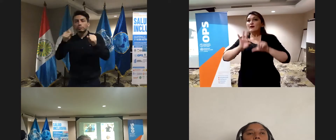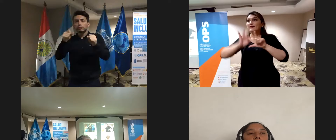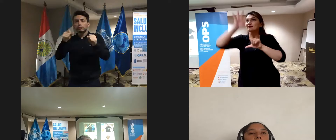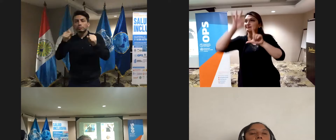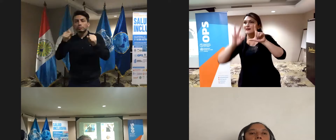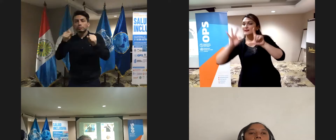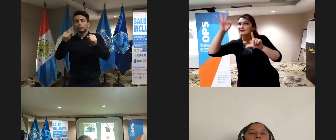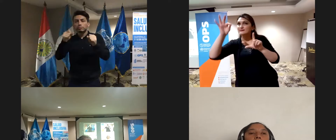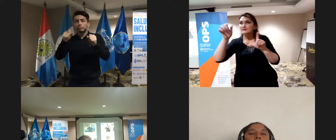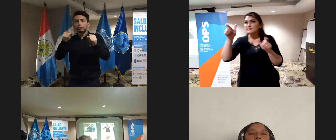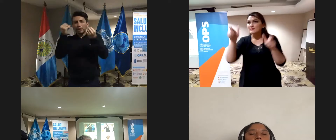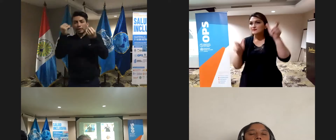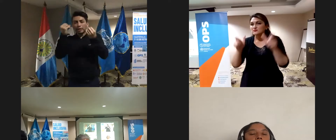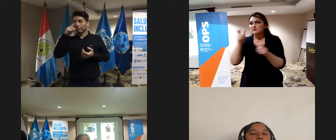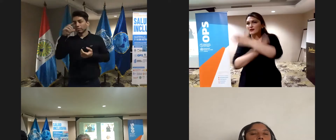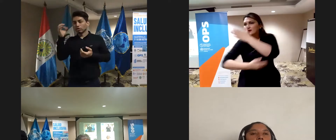generado.